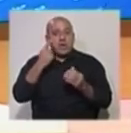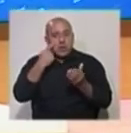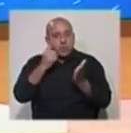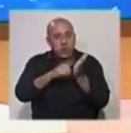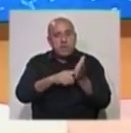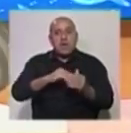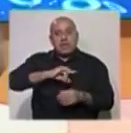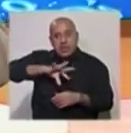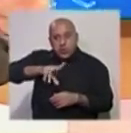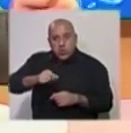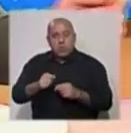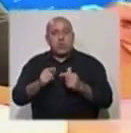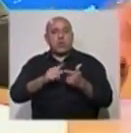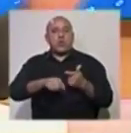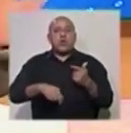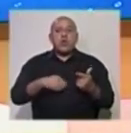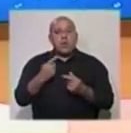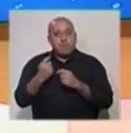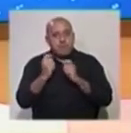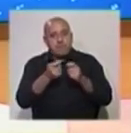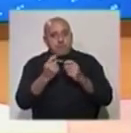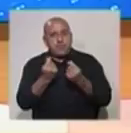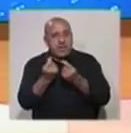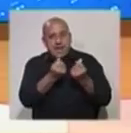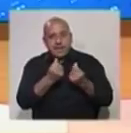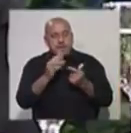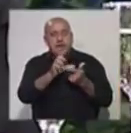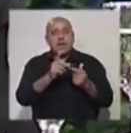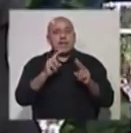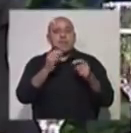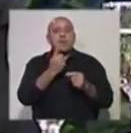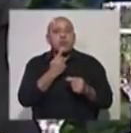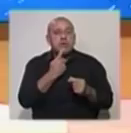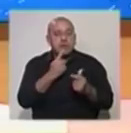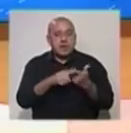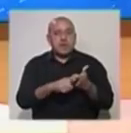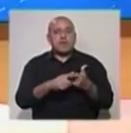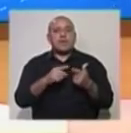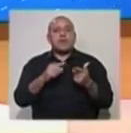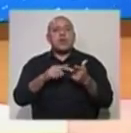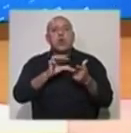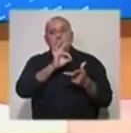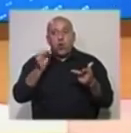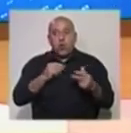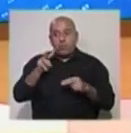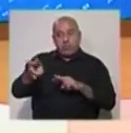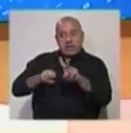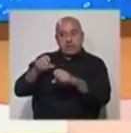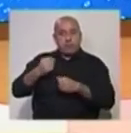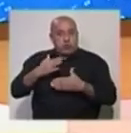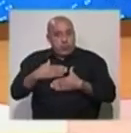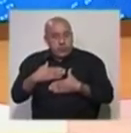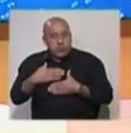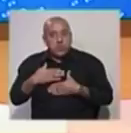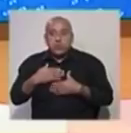robo para la corona, financiamiento indebido de la política, gran tema de América Latina, gran tema, o enriquecimiento personal, bueno,